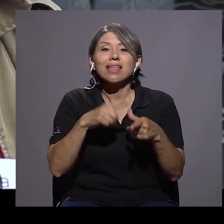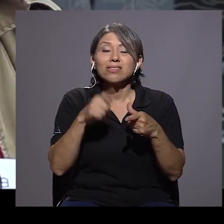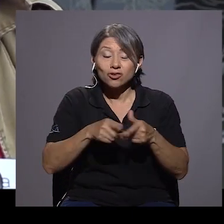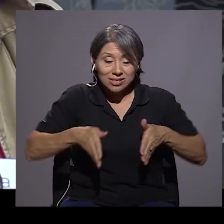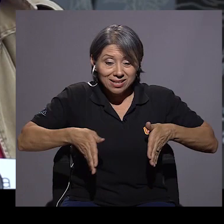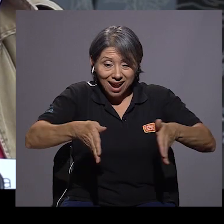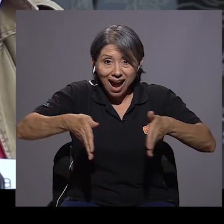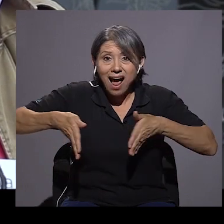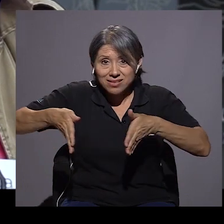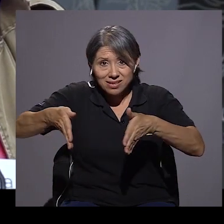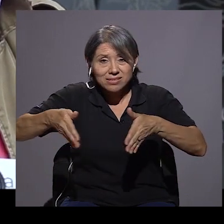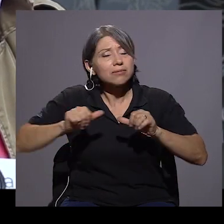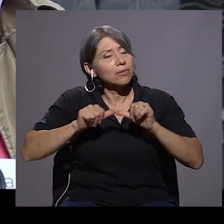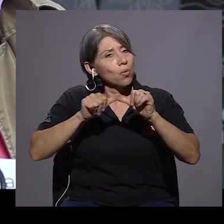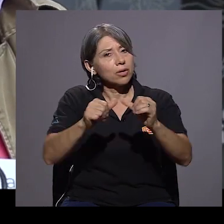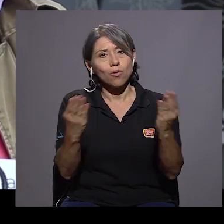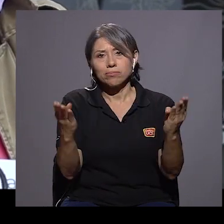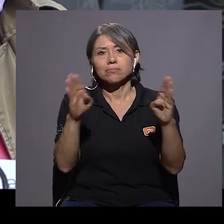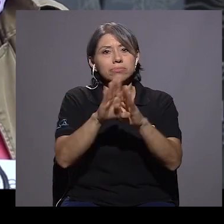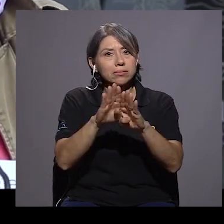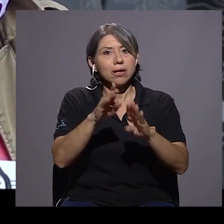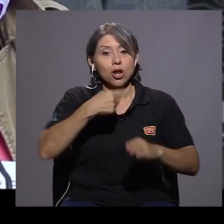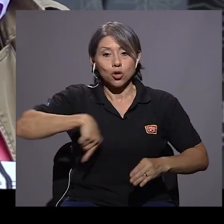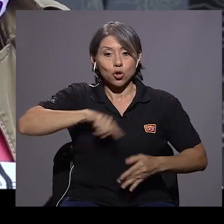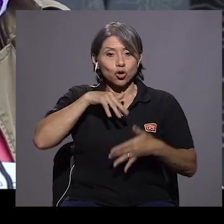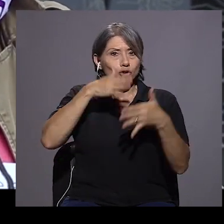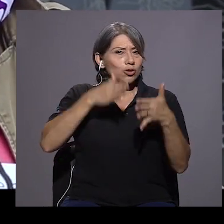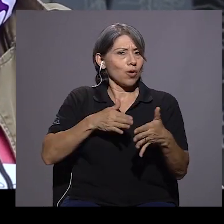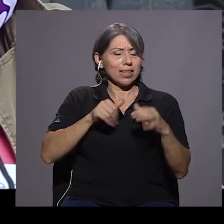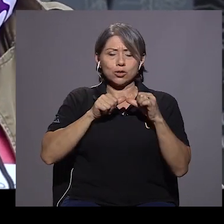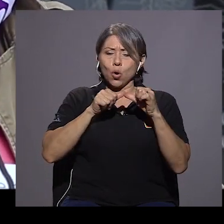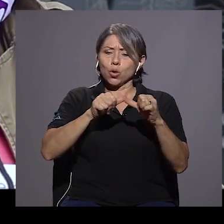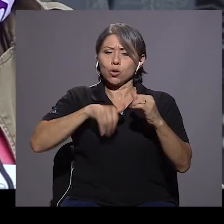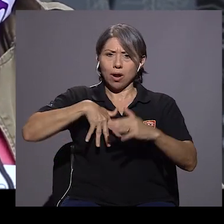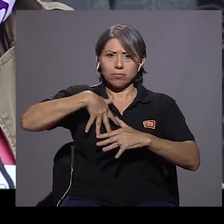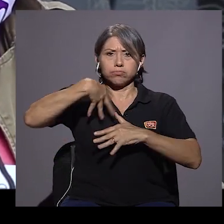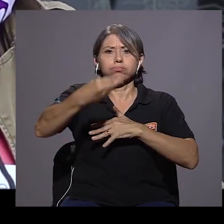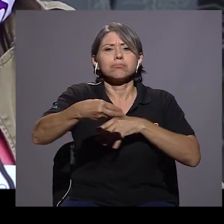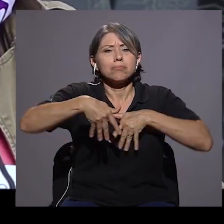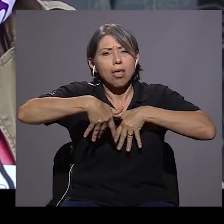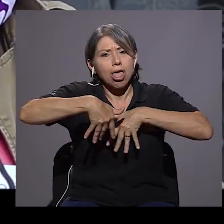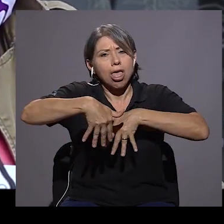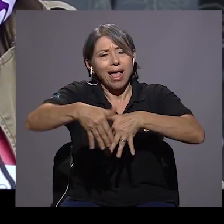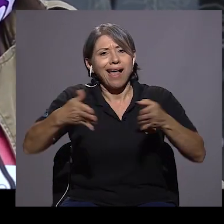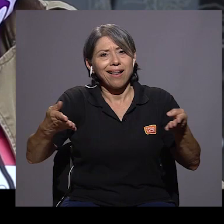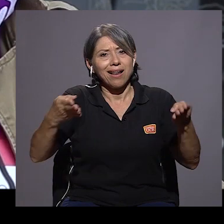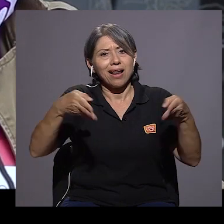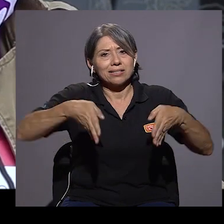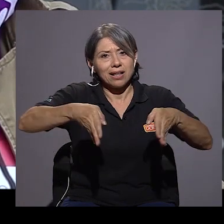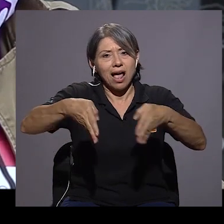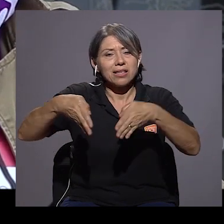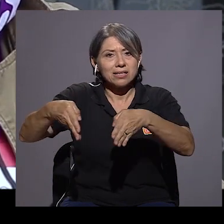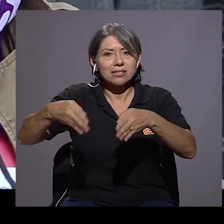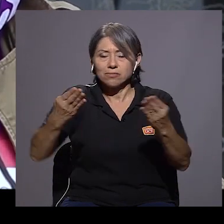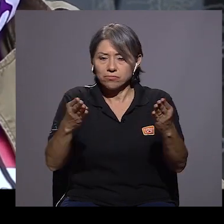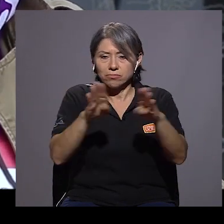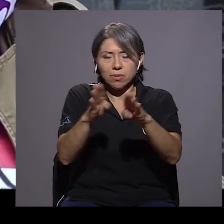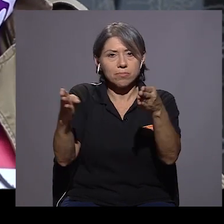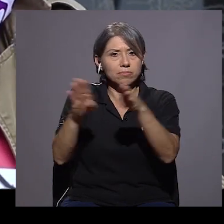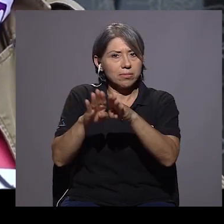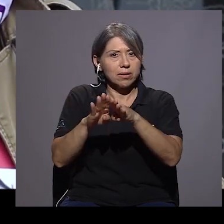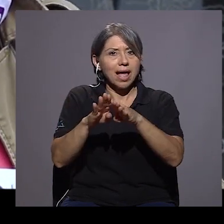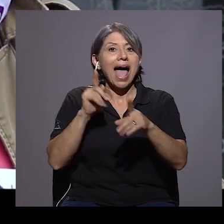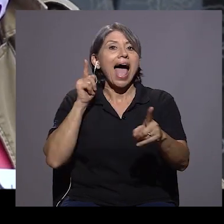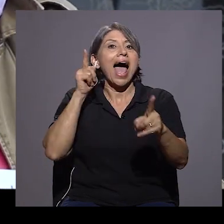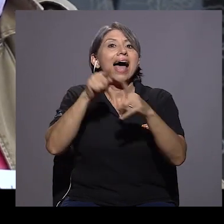si no se da respuesta, las calles van a seguir cerradas, vamos a seguir saliendo los estudiantes a las calles y se van a tener que tomar las